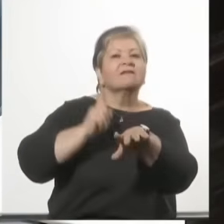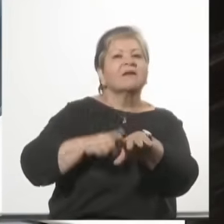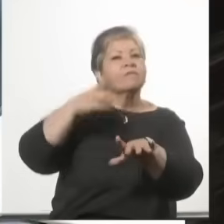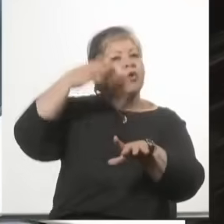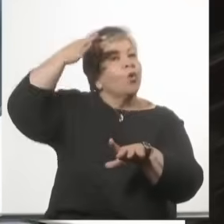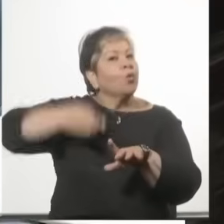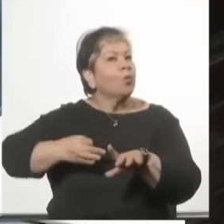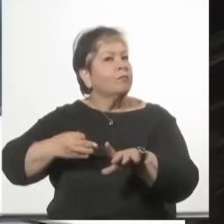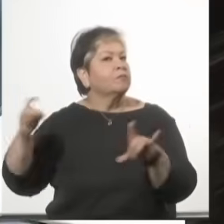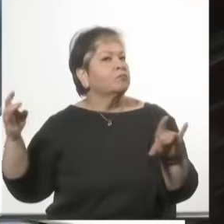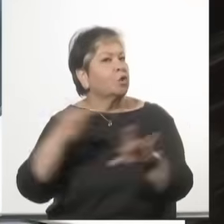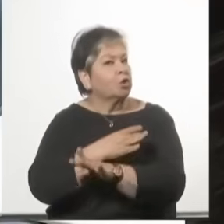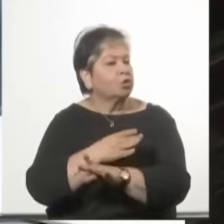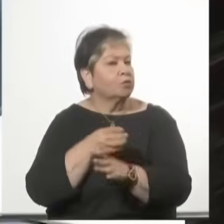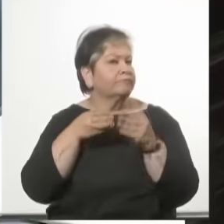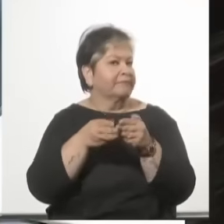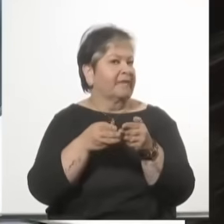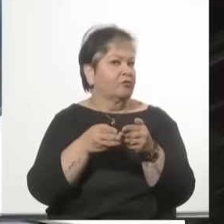que todo quede bien.